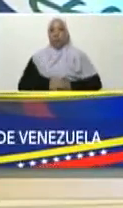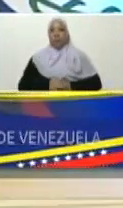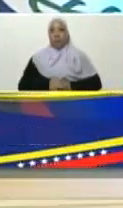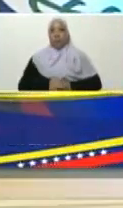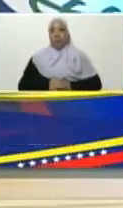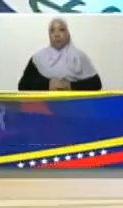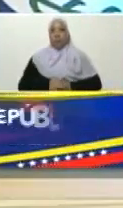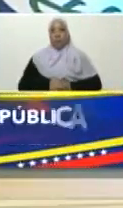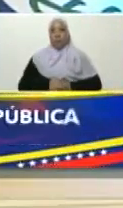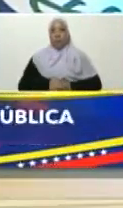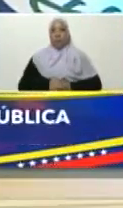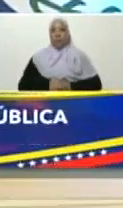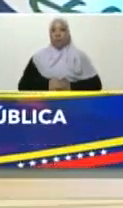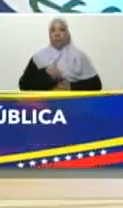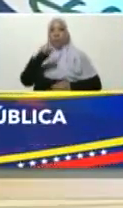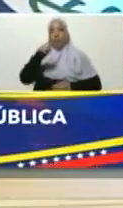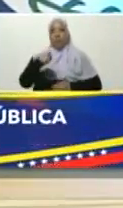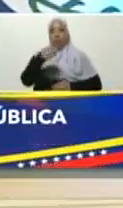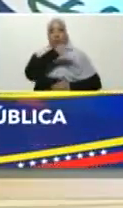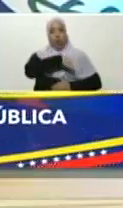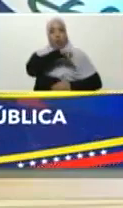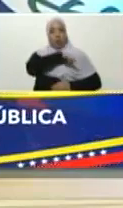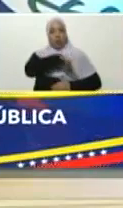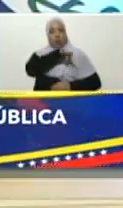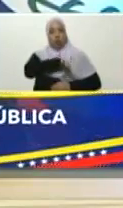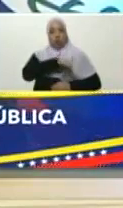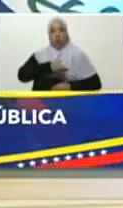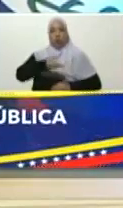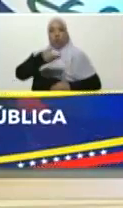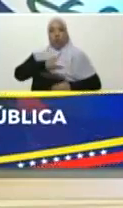excelentísimo señor Eamon Corney,